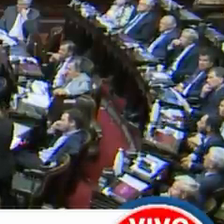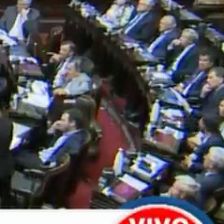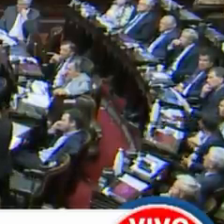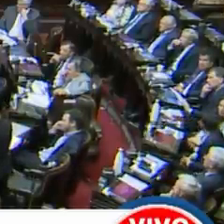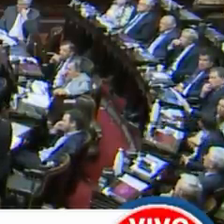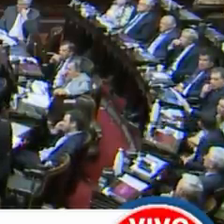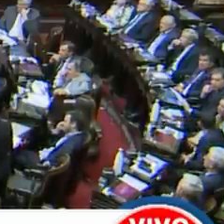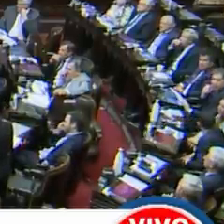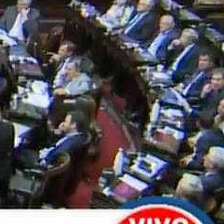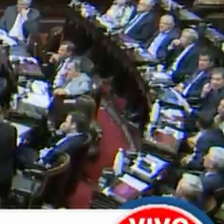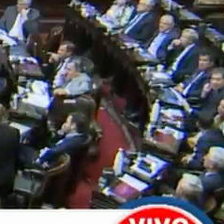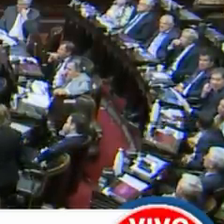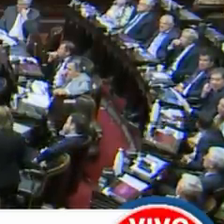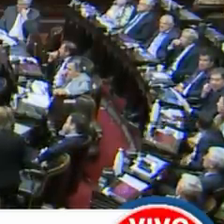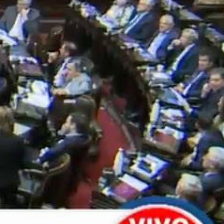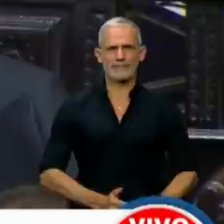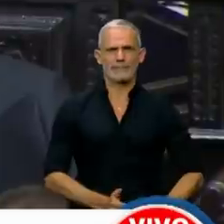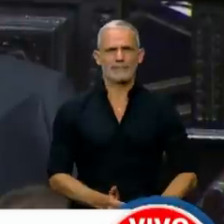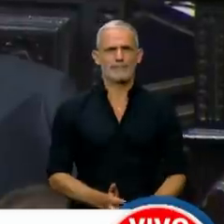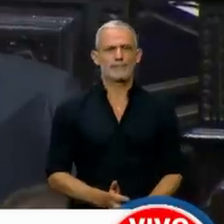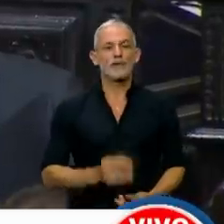gracias señor presidente